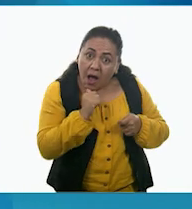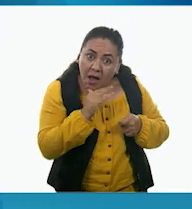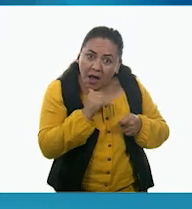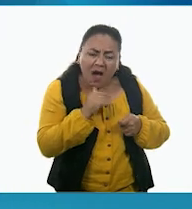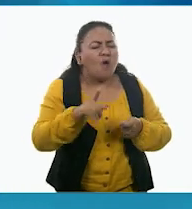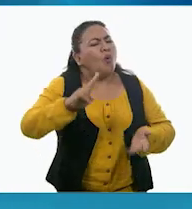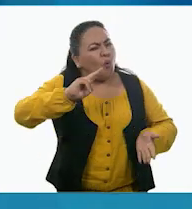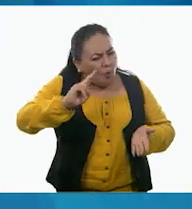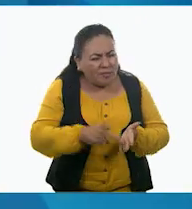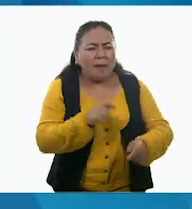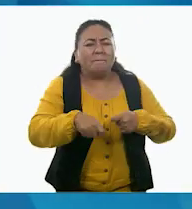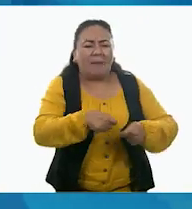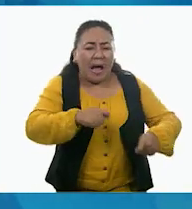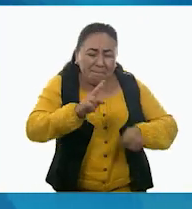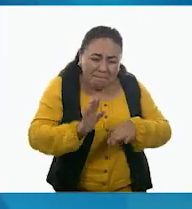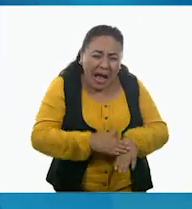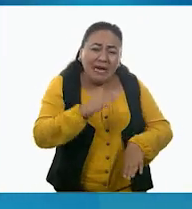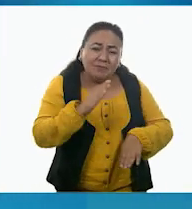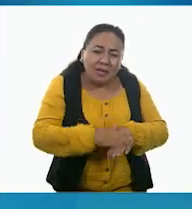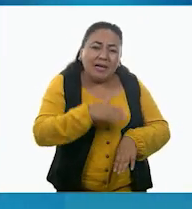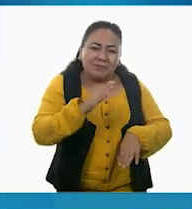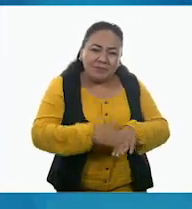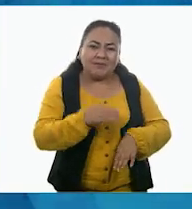chiyeyeko miakpa.